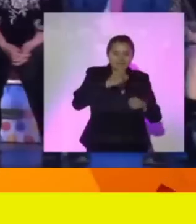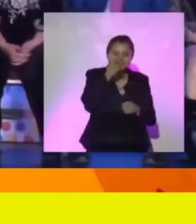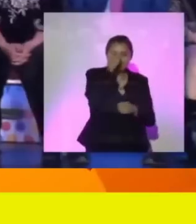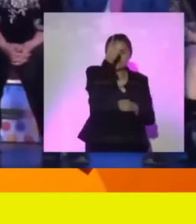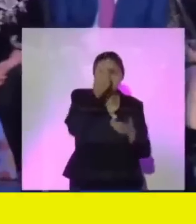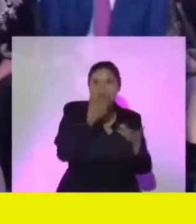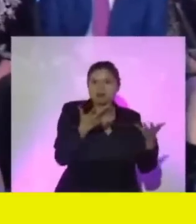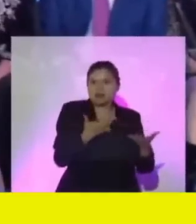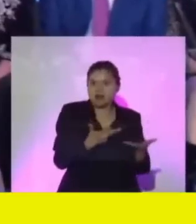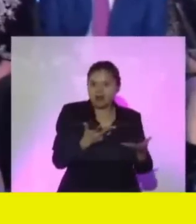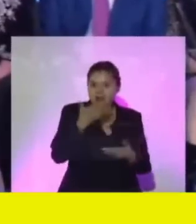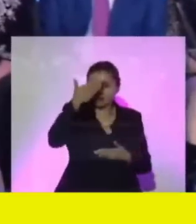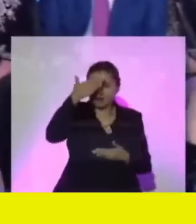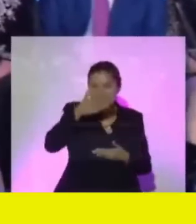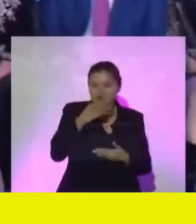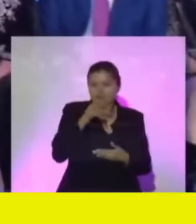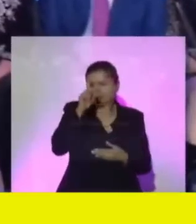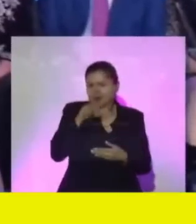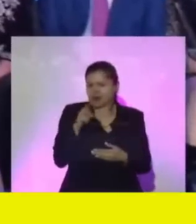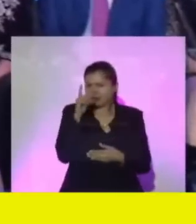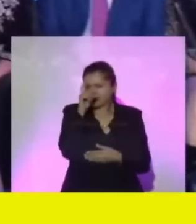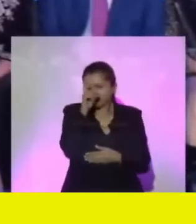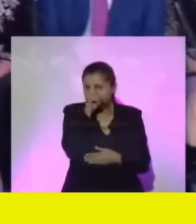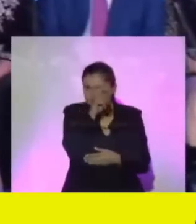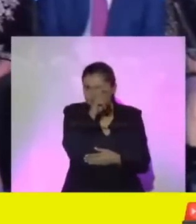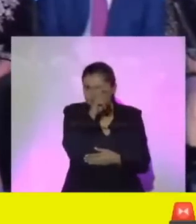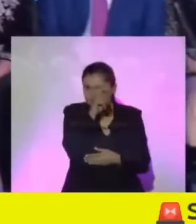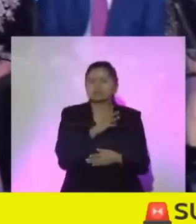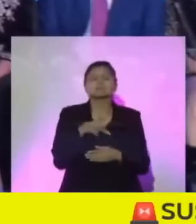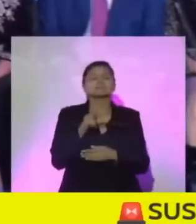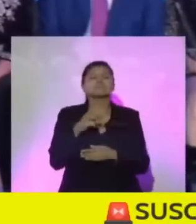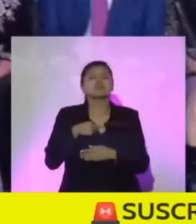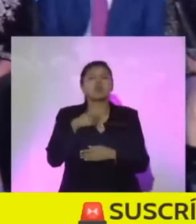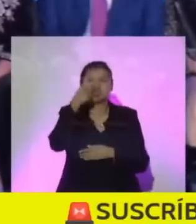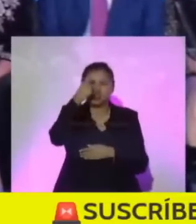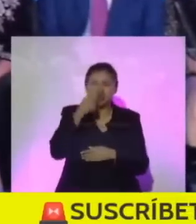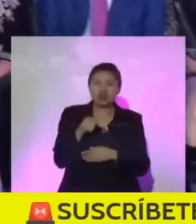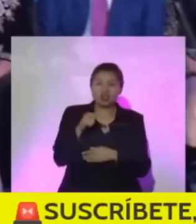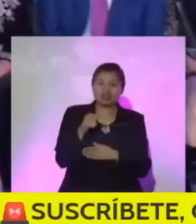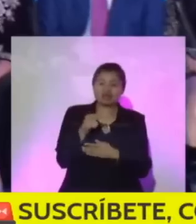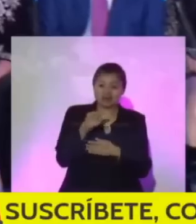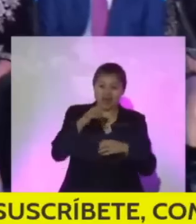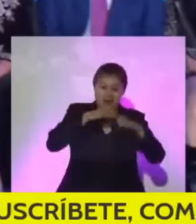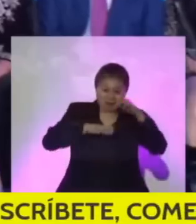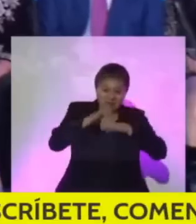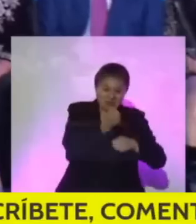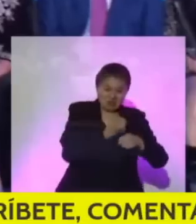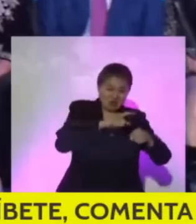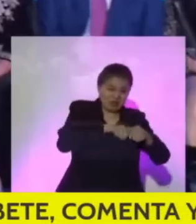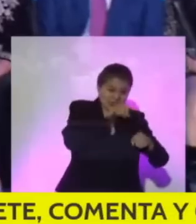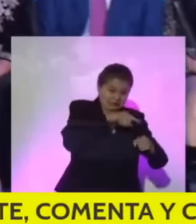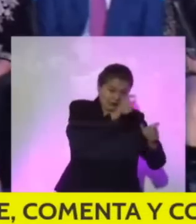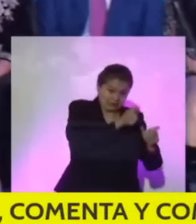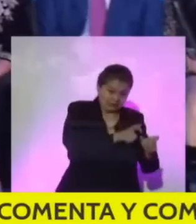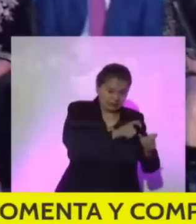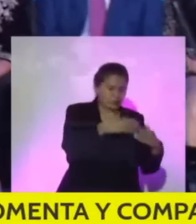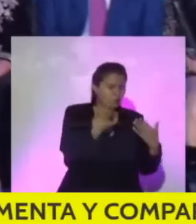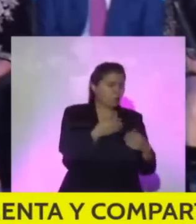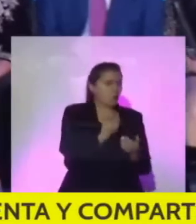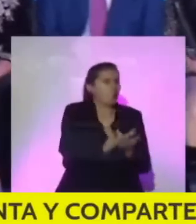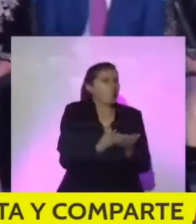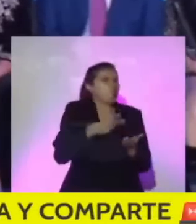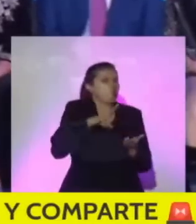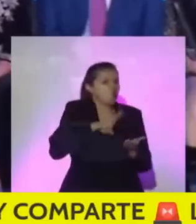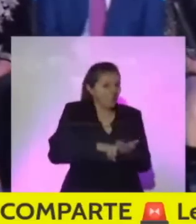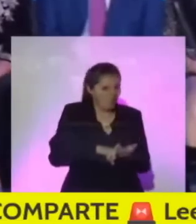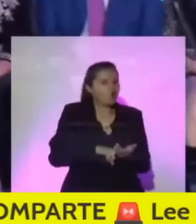quién entre el equipo de sochil y de Claudia sh Enrique la Madrid es el que